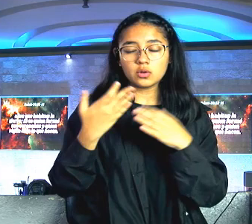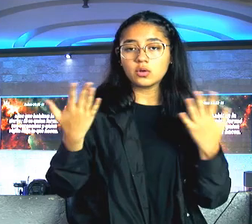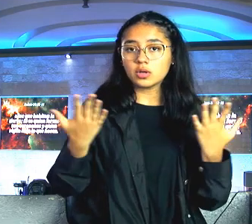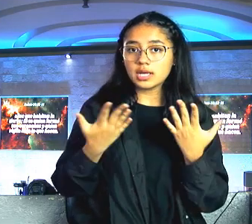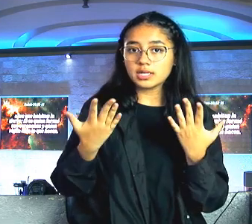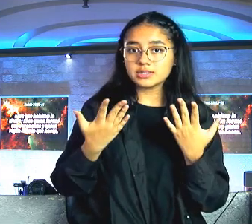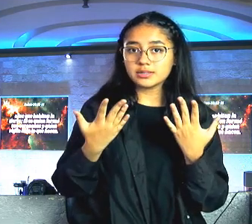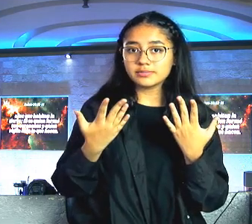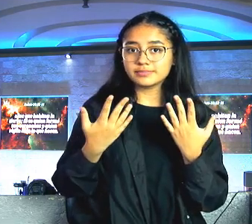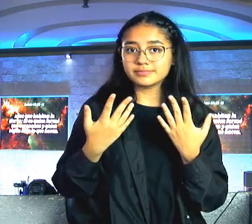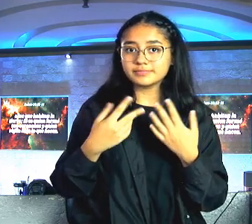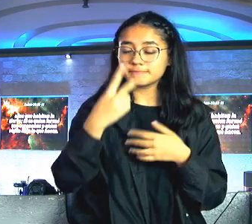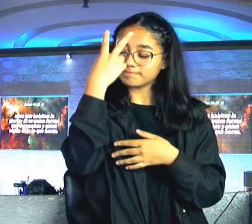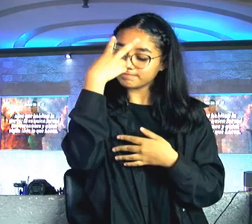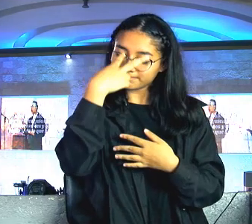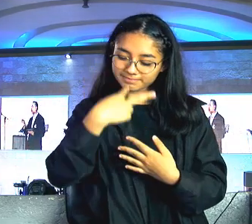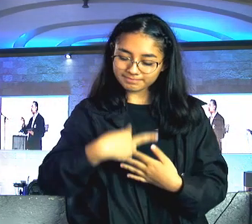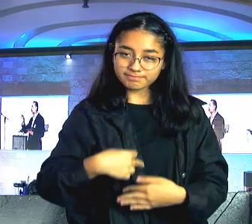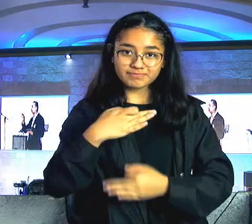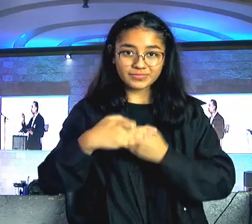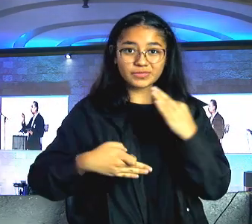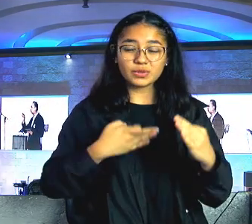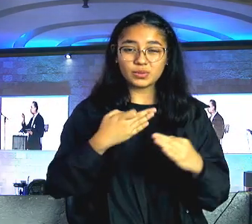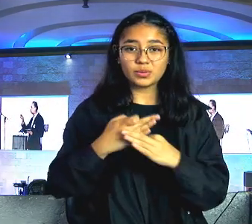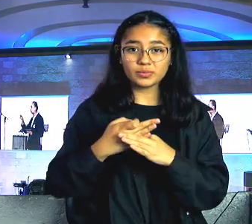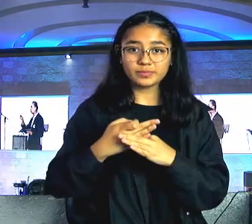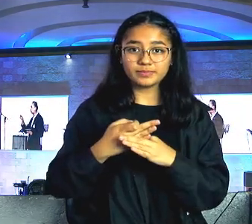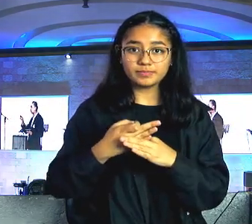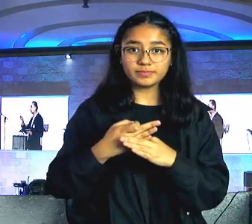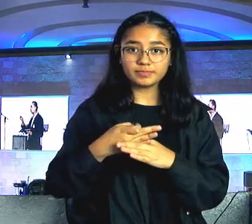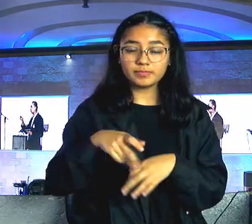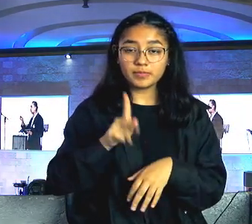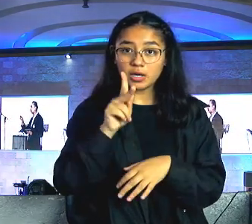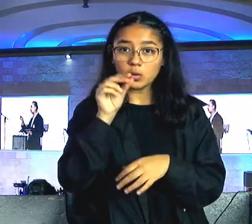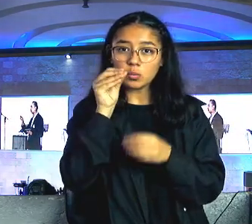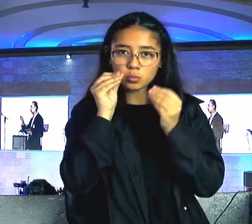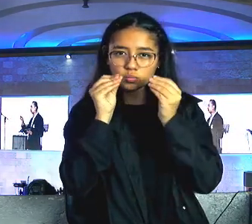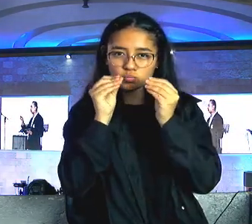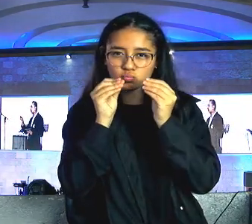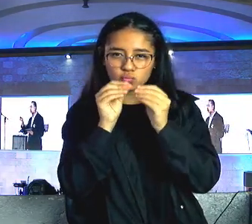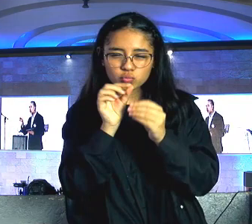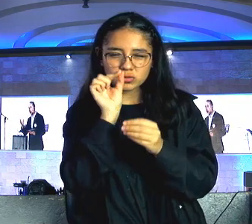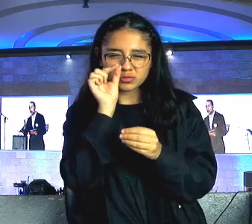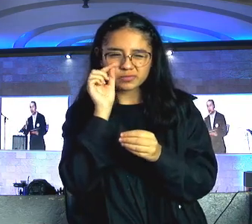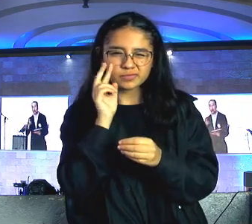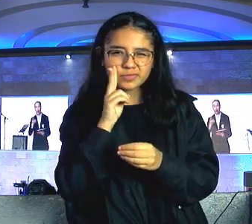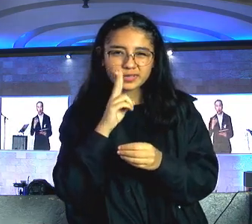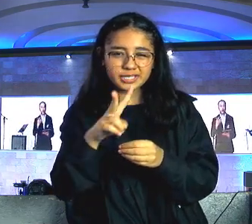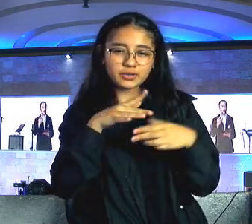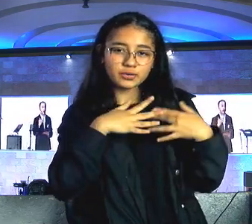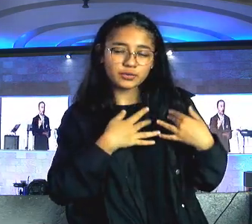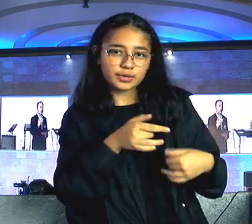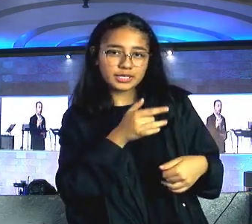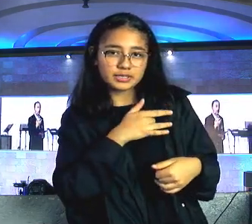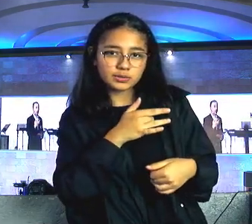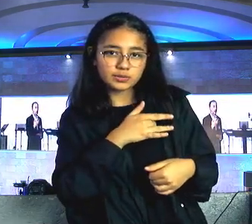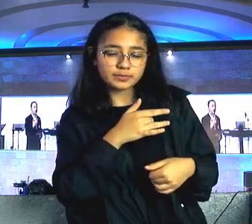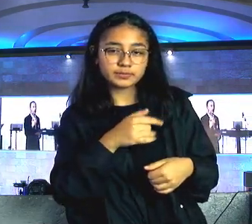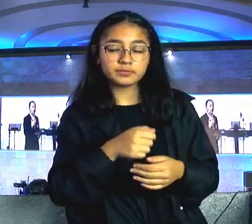Todo. Y muy particularmente, tu corazón. Él vigila lo que haces, pero Él